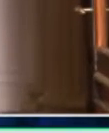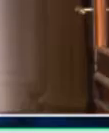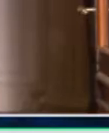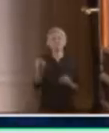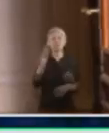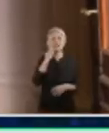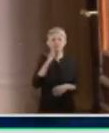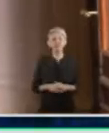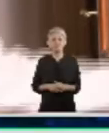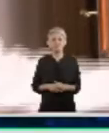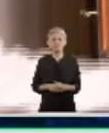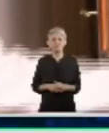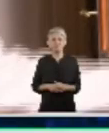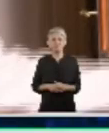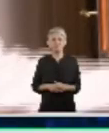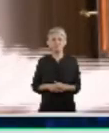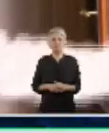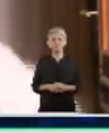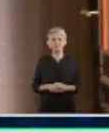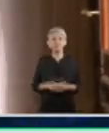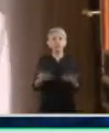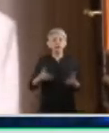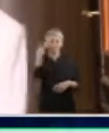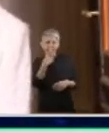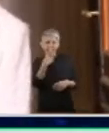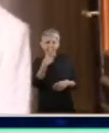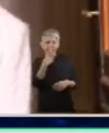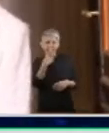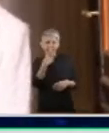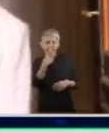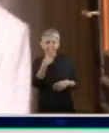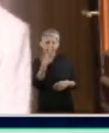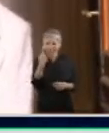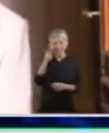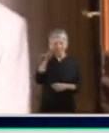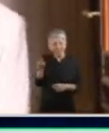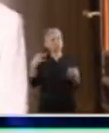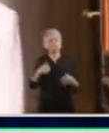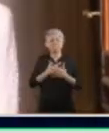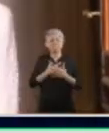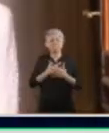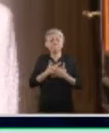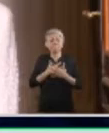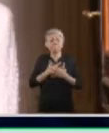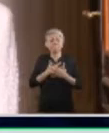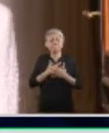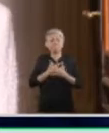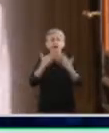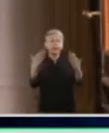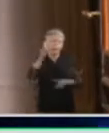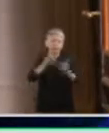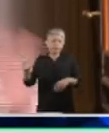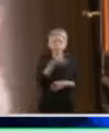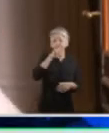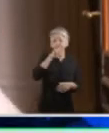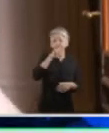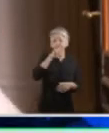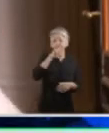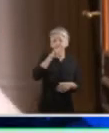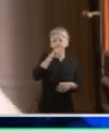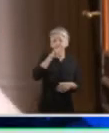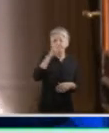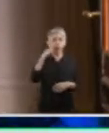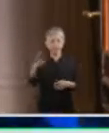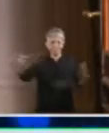herramientas iba a hacer esa bajada de la espiral inflacionaria en que se encuentra sumida la